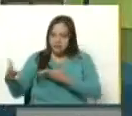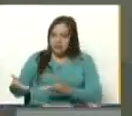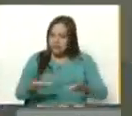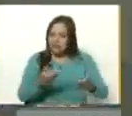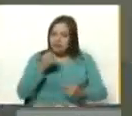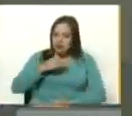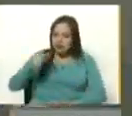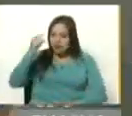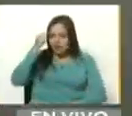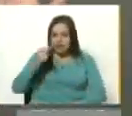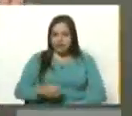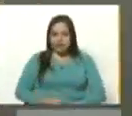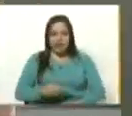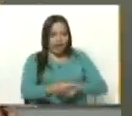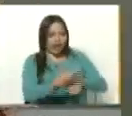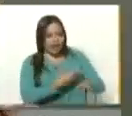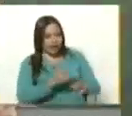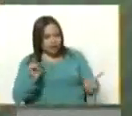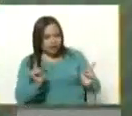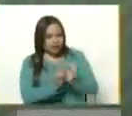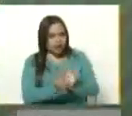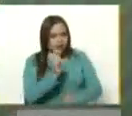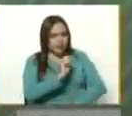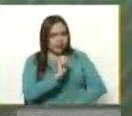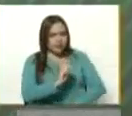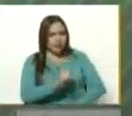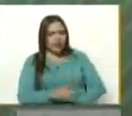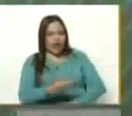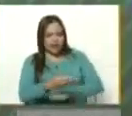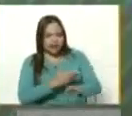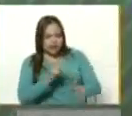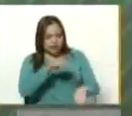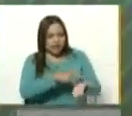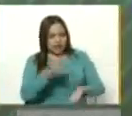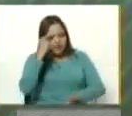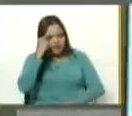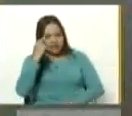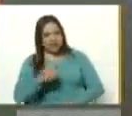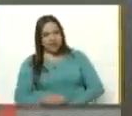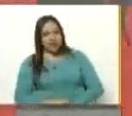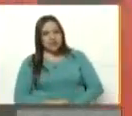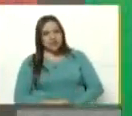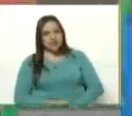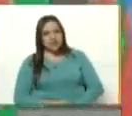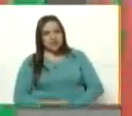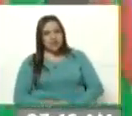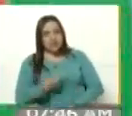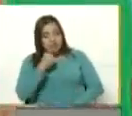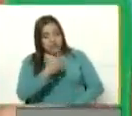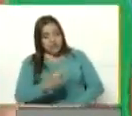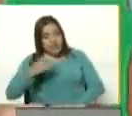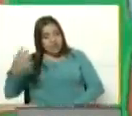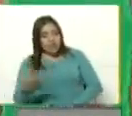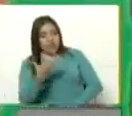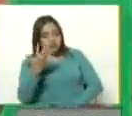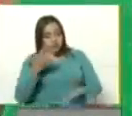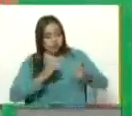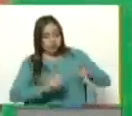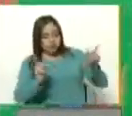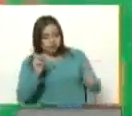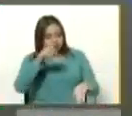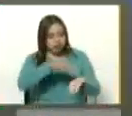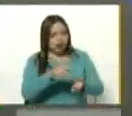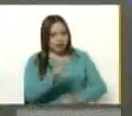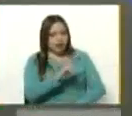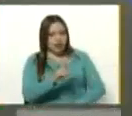acompañe. Conversamos con ella unos minutitos antes de estar al aire. Nos dice que es la quinta visita a nuestro país. Quiero que nos hable un poco